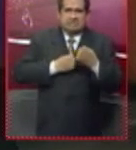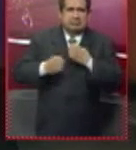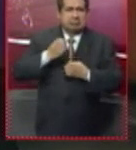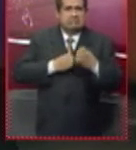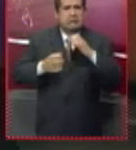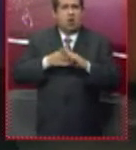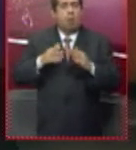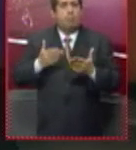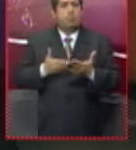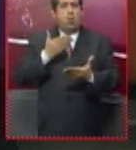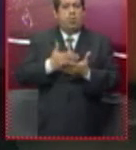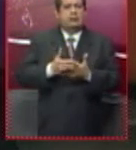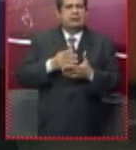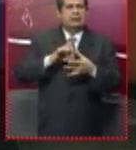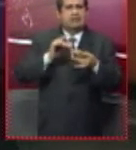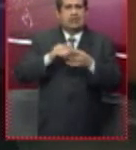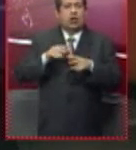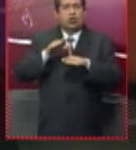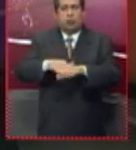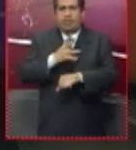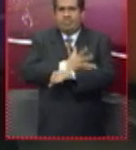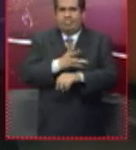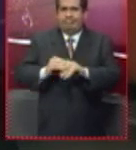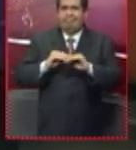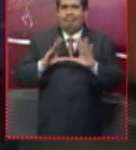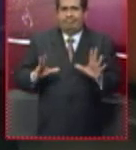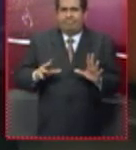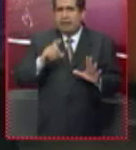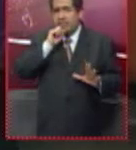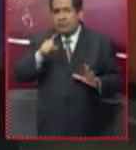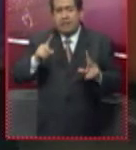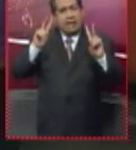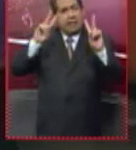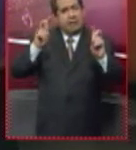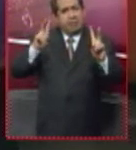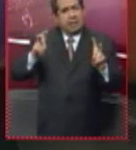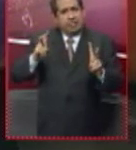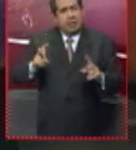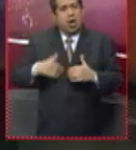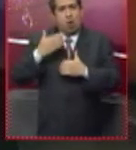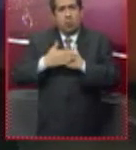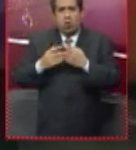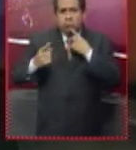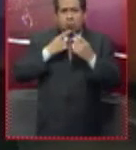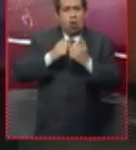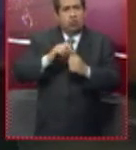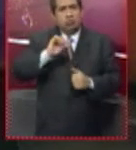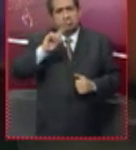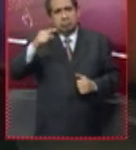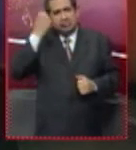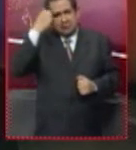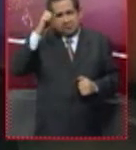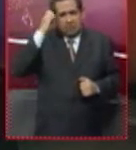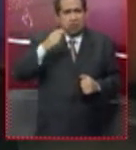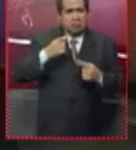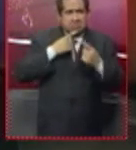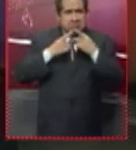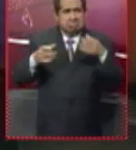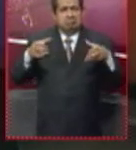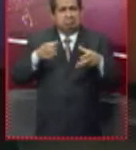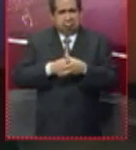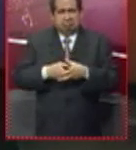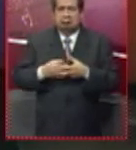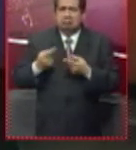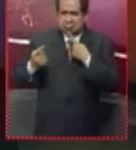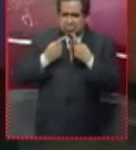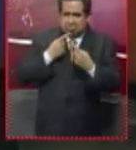análisis sobre las propuestas legislativas en materia de transparencia, así como los temas que revisarán en conjunto con académicos, expertos y funcionarios vinculados